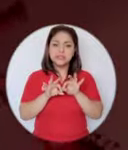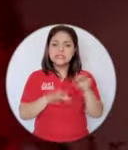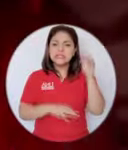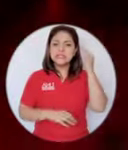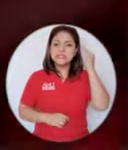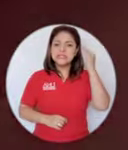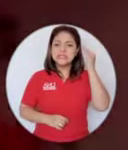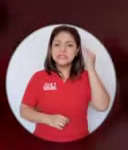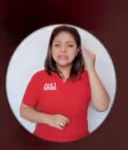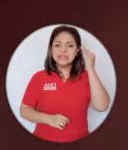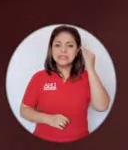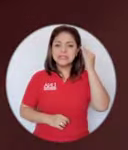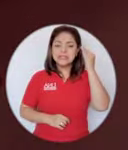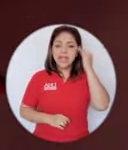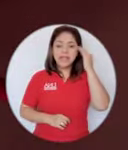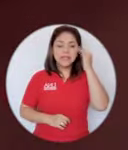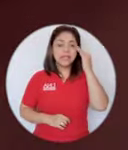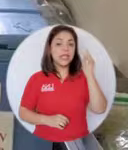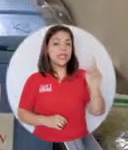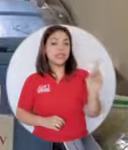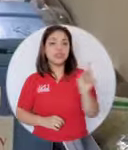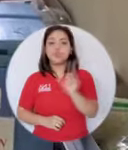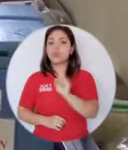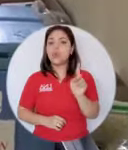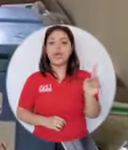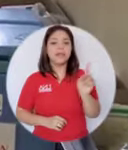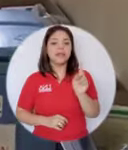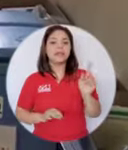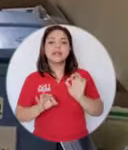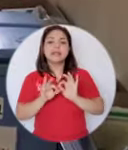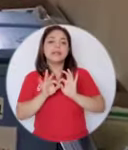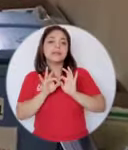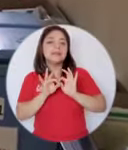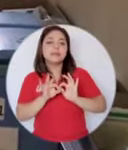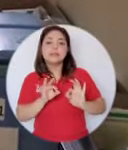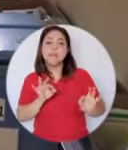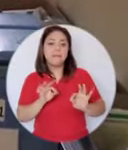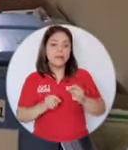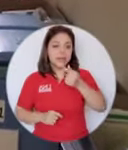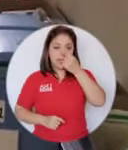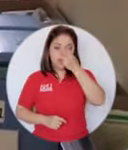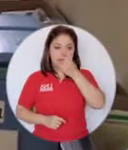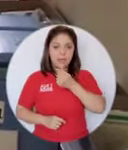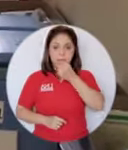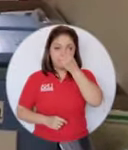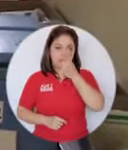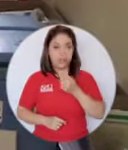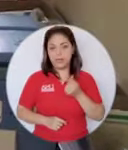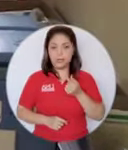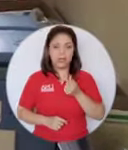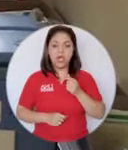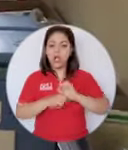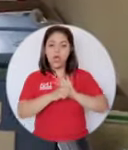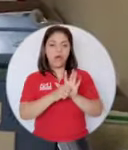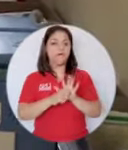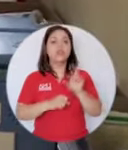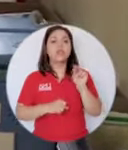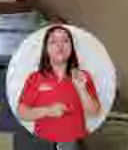desgripalizar la COVID. Sí, no es una simple gripe, se lo puedo asegurar. No es una simple gripe,